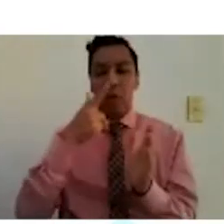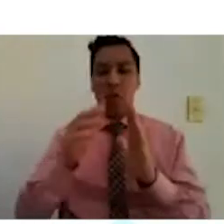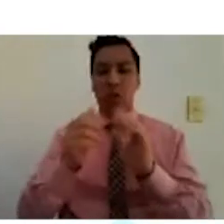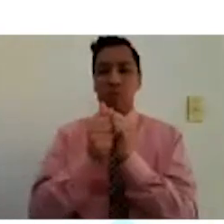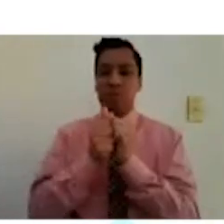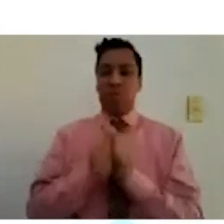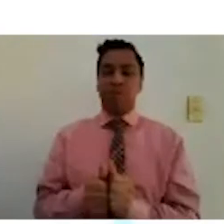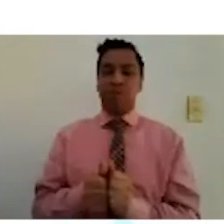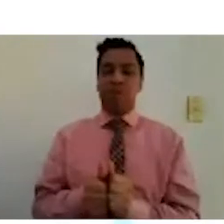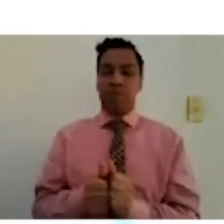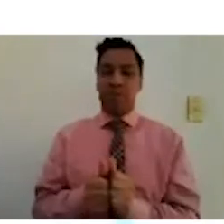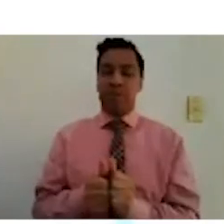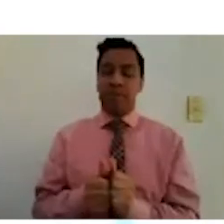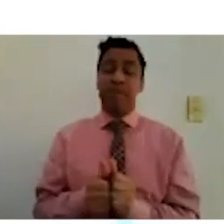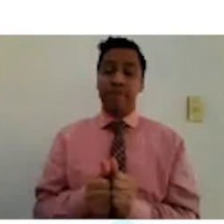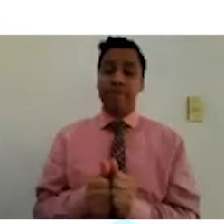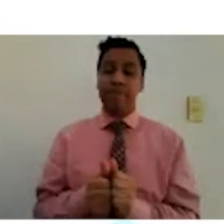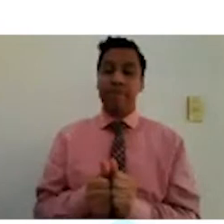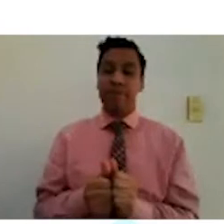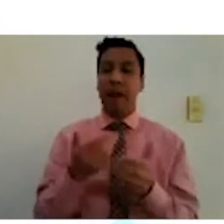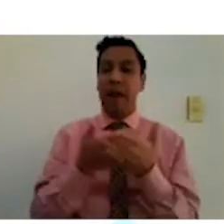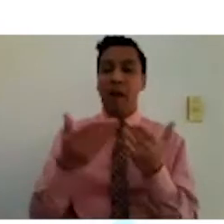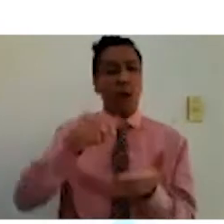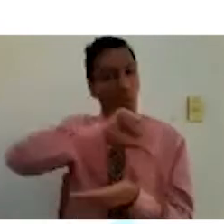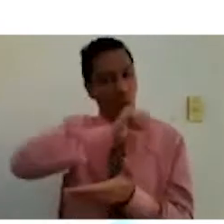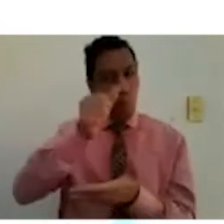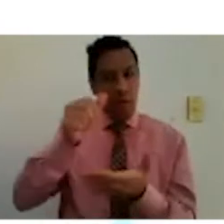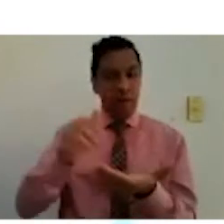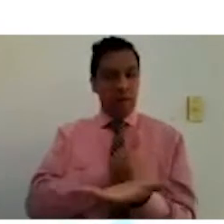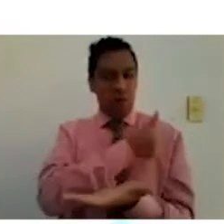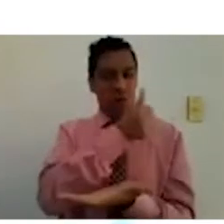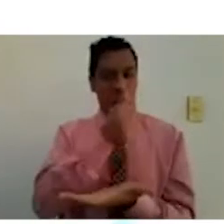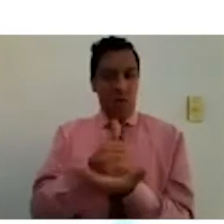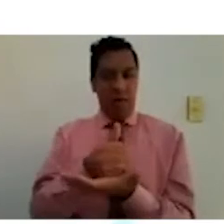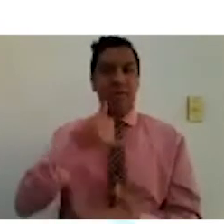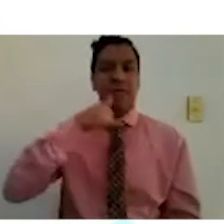Bueno, pues ahora nos vamos a otra ciudad italiana.